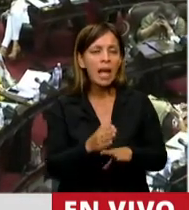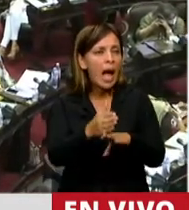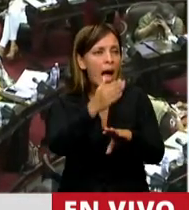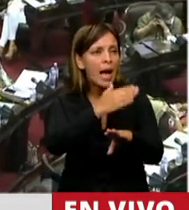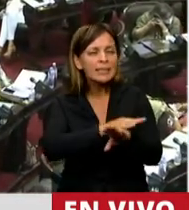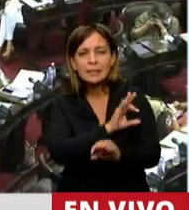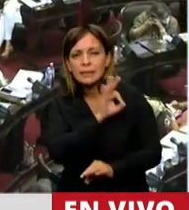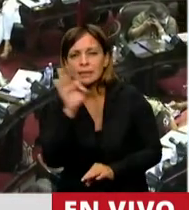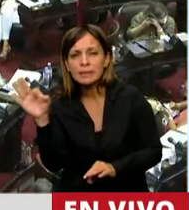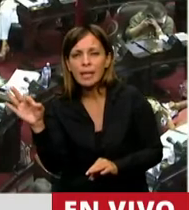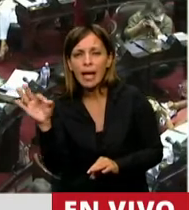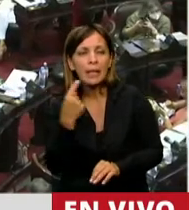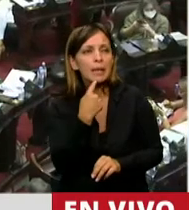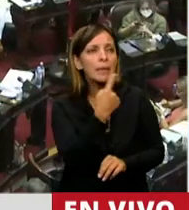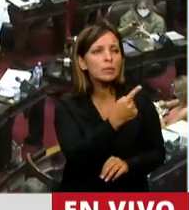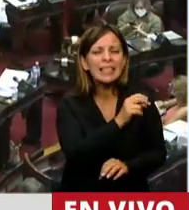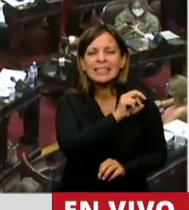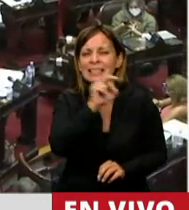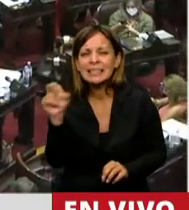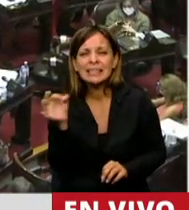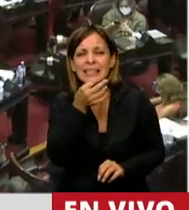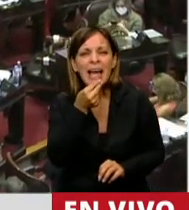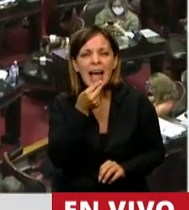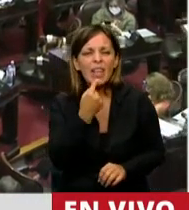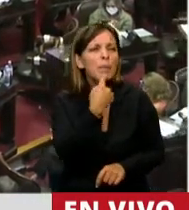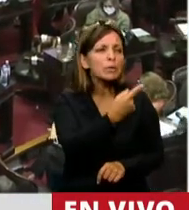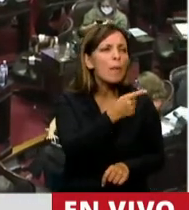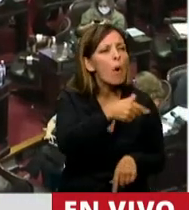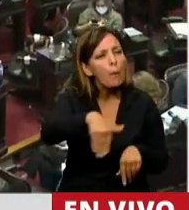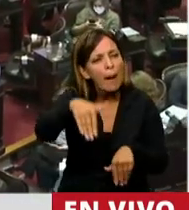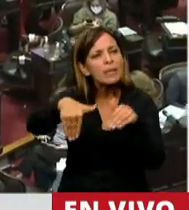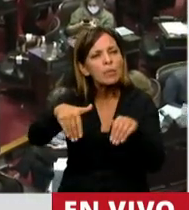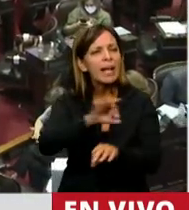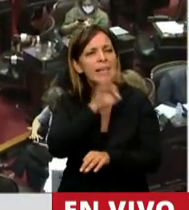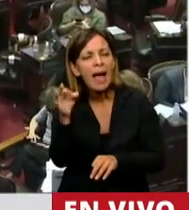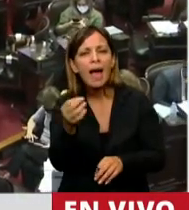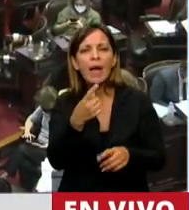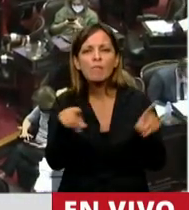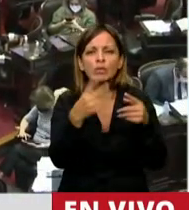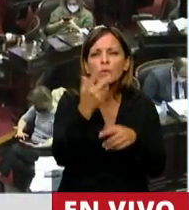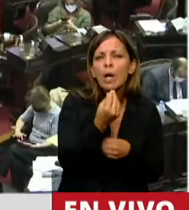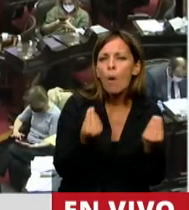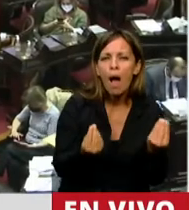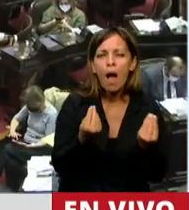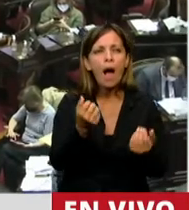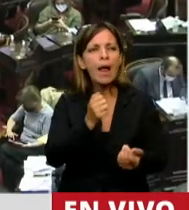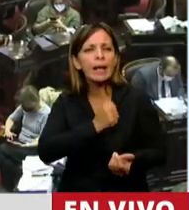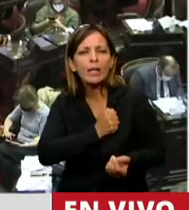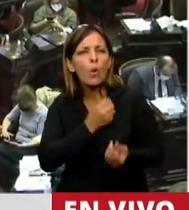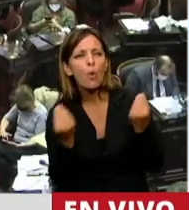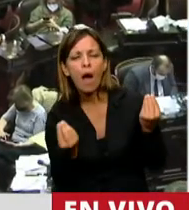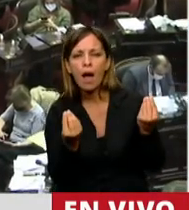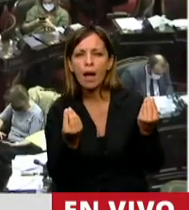pregunta nada, no les preguntan ni a quién van a votar, no les preguntan qué música les gusta, qué religión